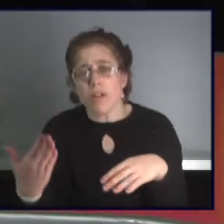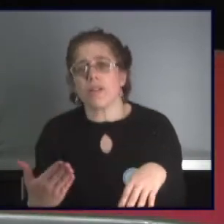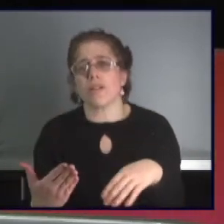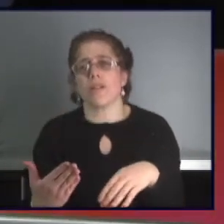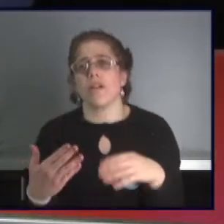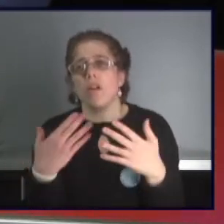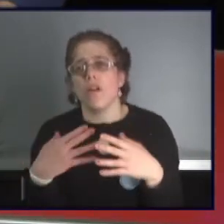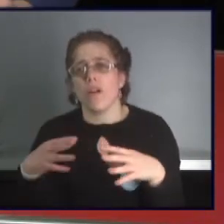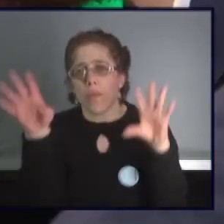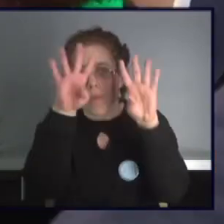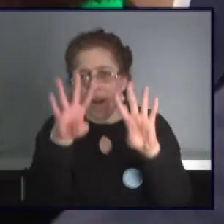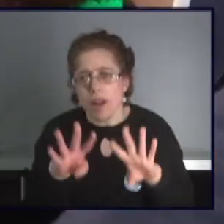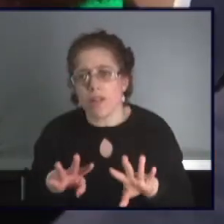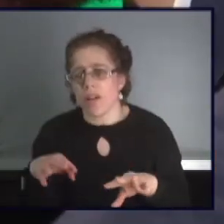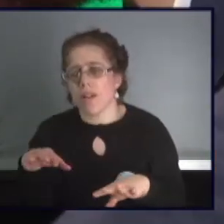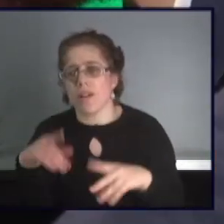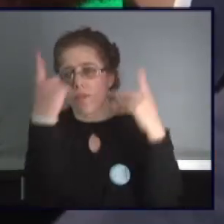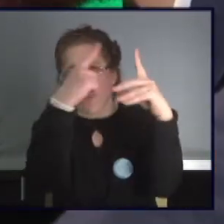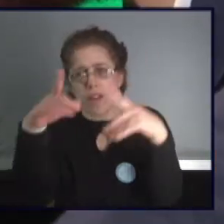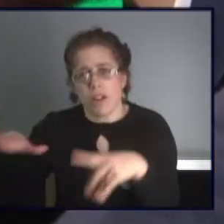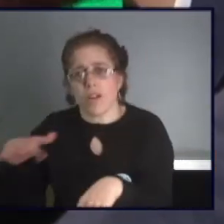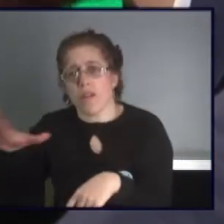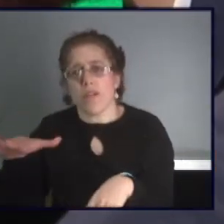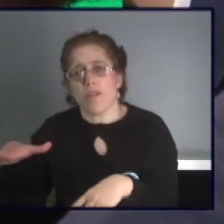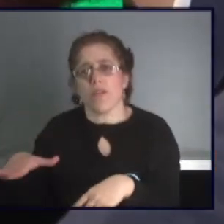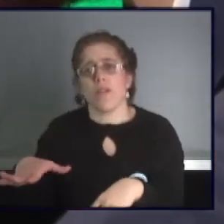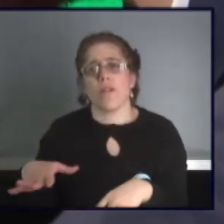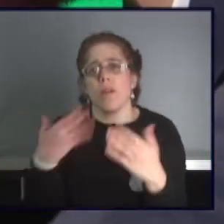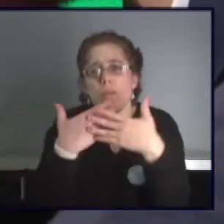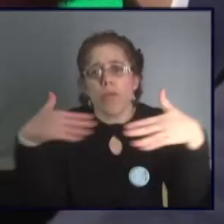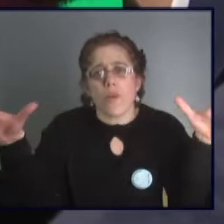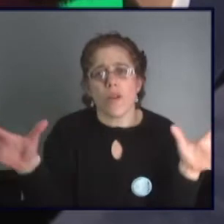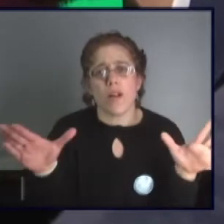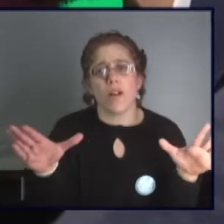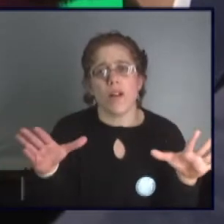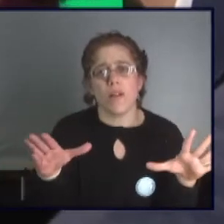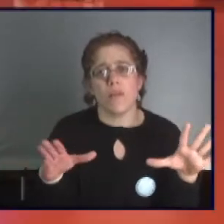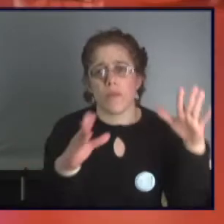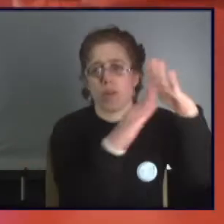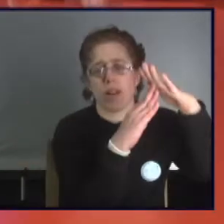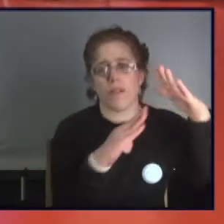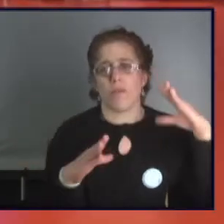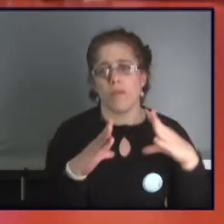organizándose en los barrios y con los funcionarios públicos la cabeza esa movilización